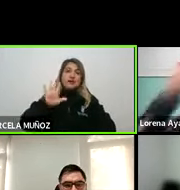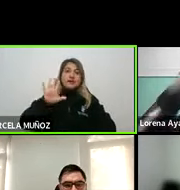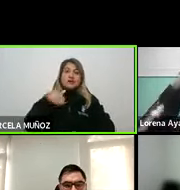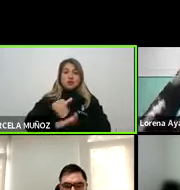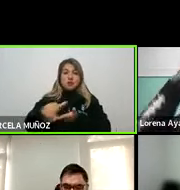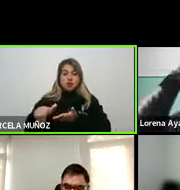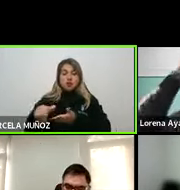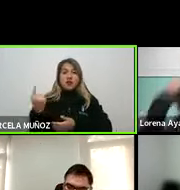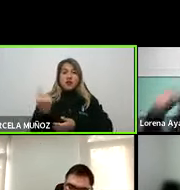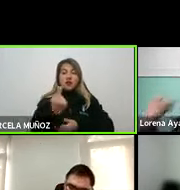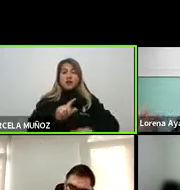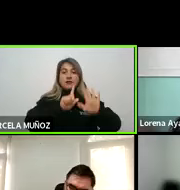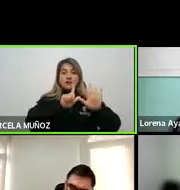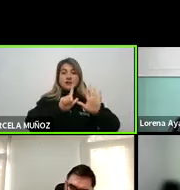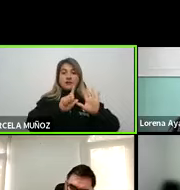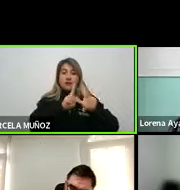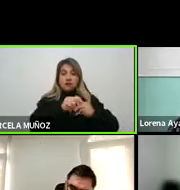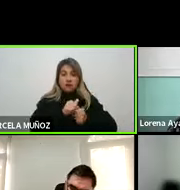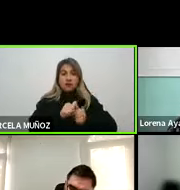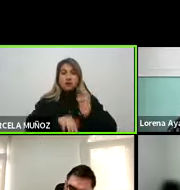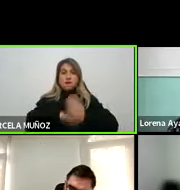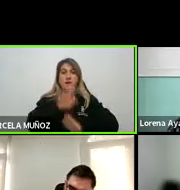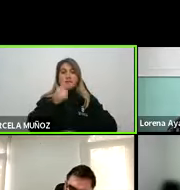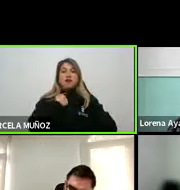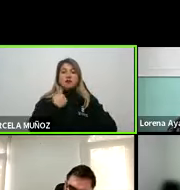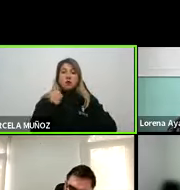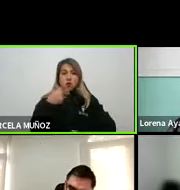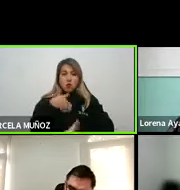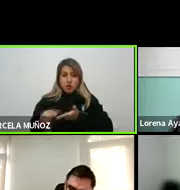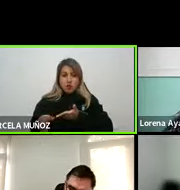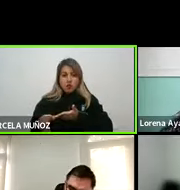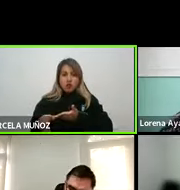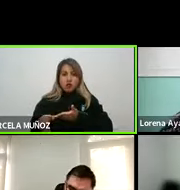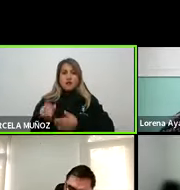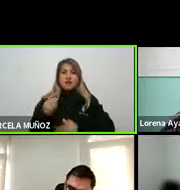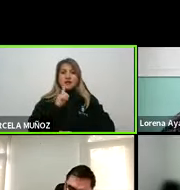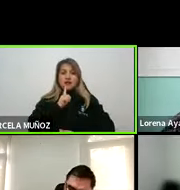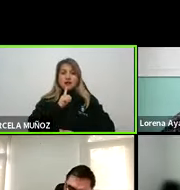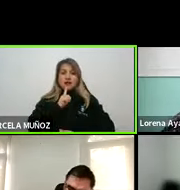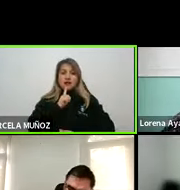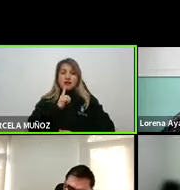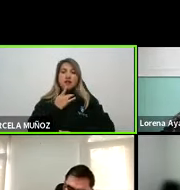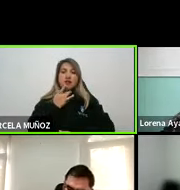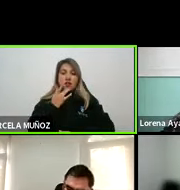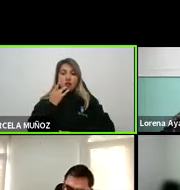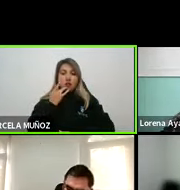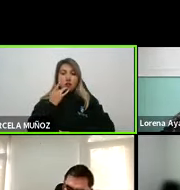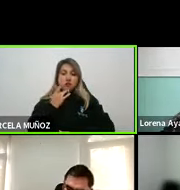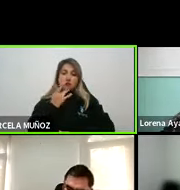para las 7 familias más afectadas y 1 millón para las que tienen menor daño.